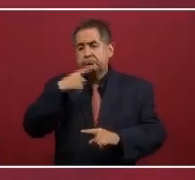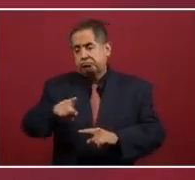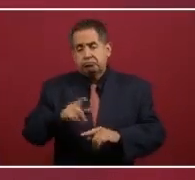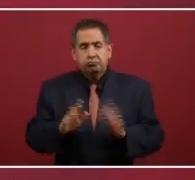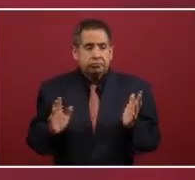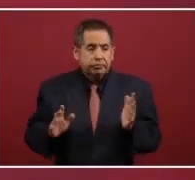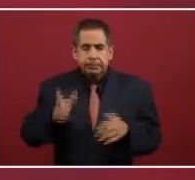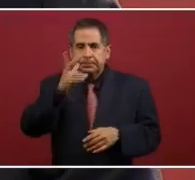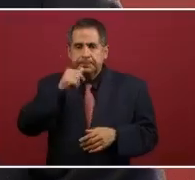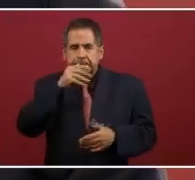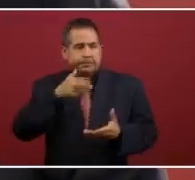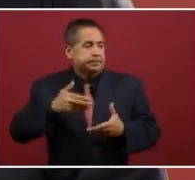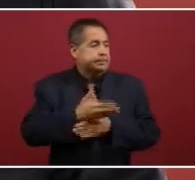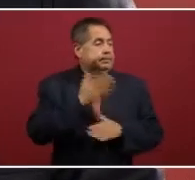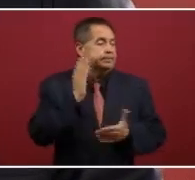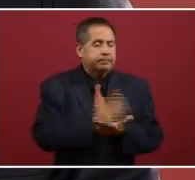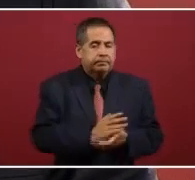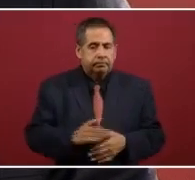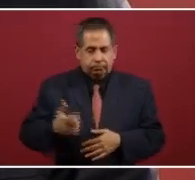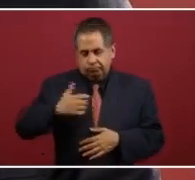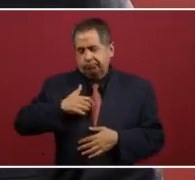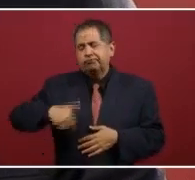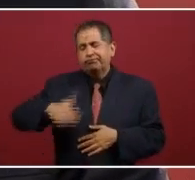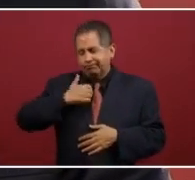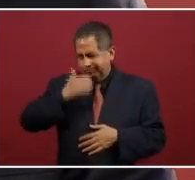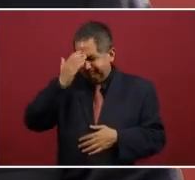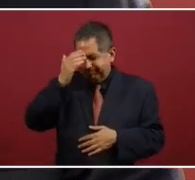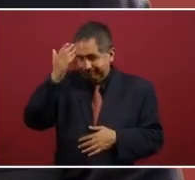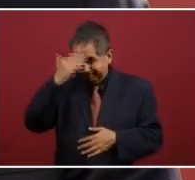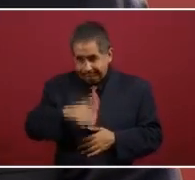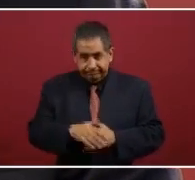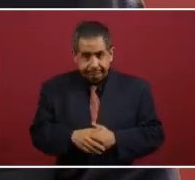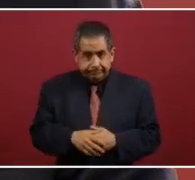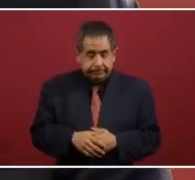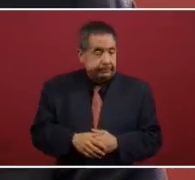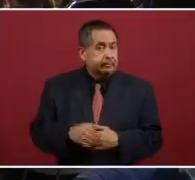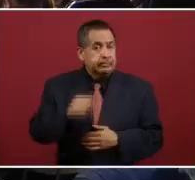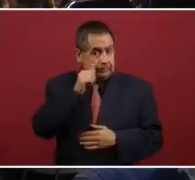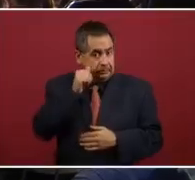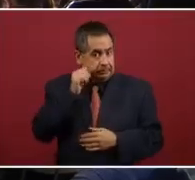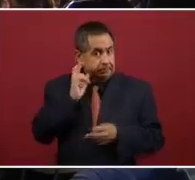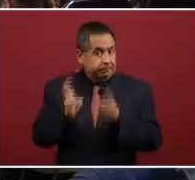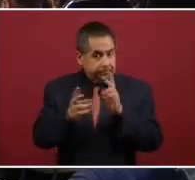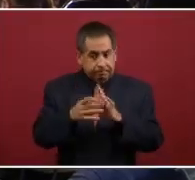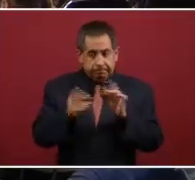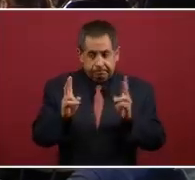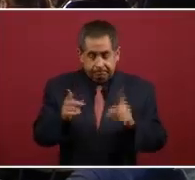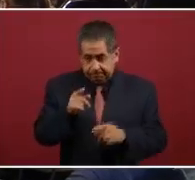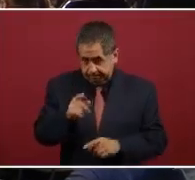Nosotros, desde luego, que lo conocemos bien. Ayer hablamos del tema,